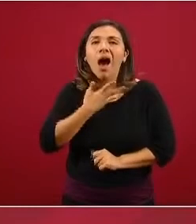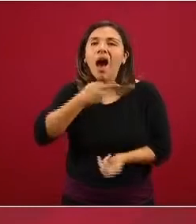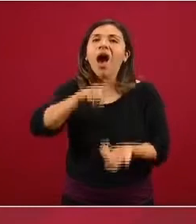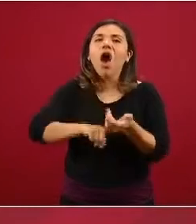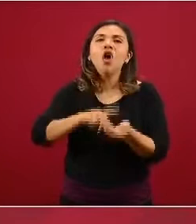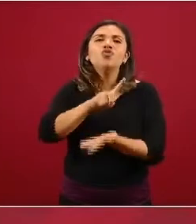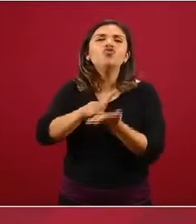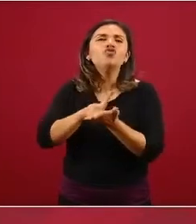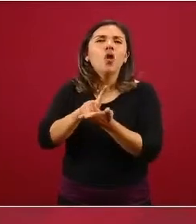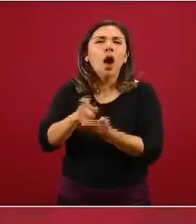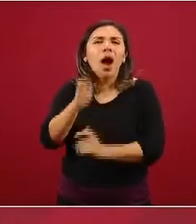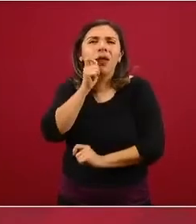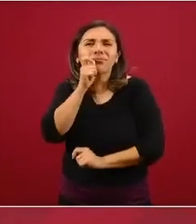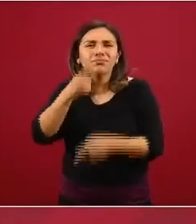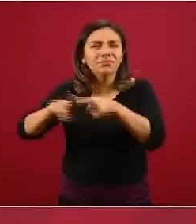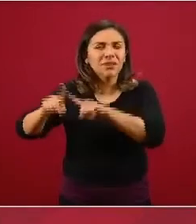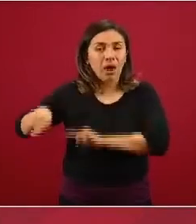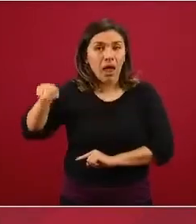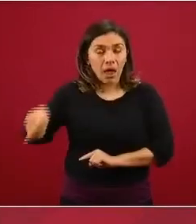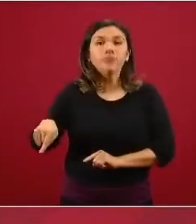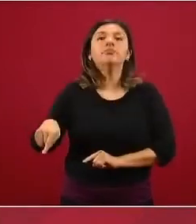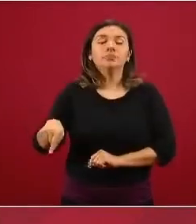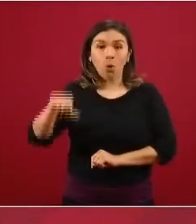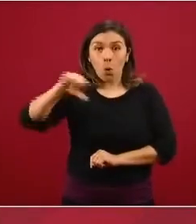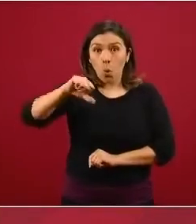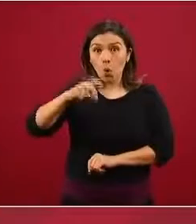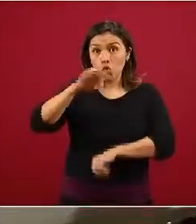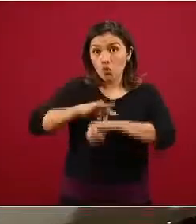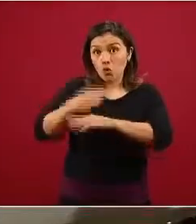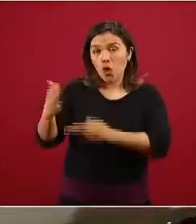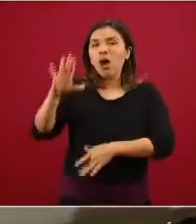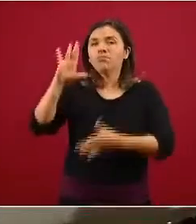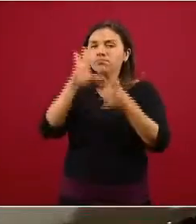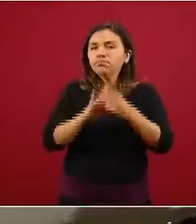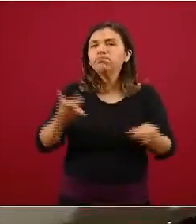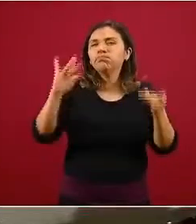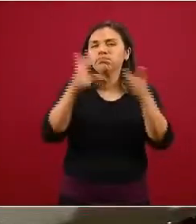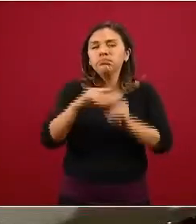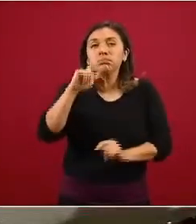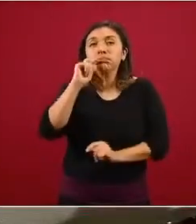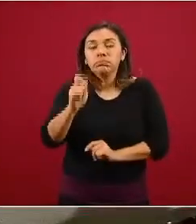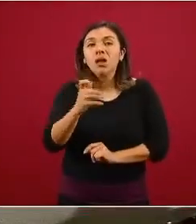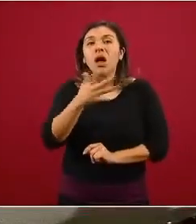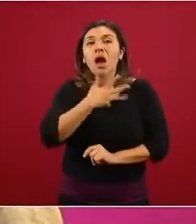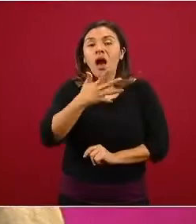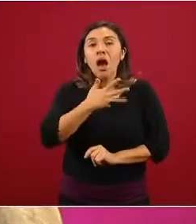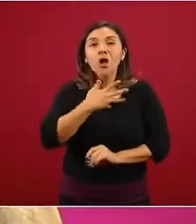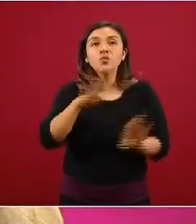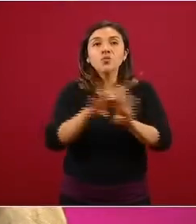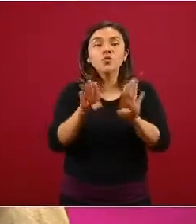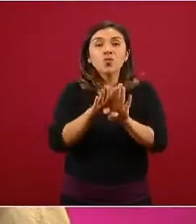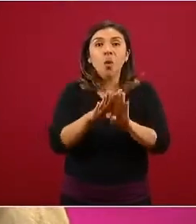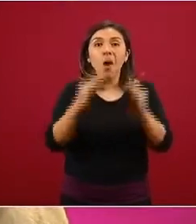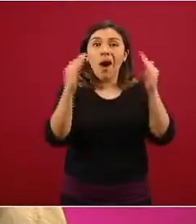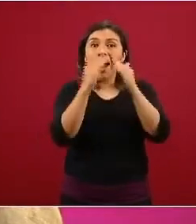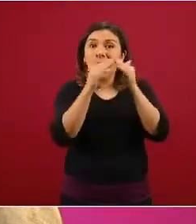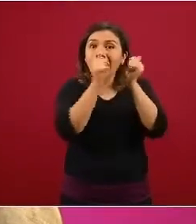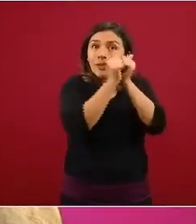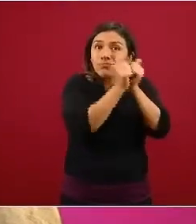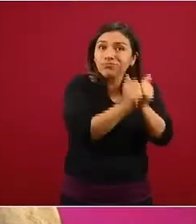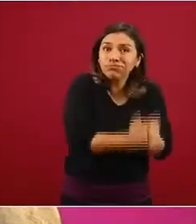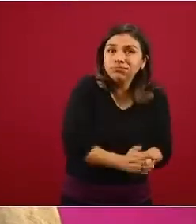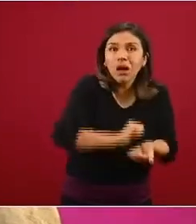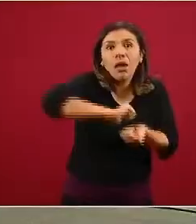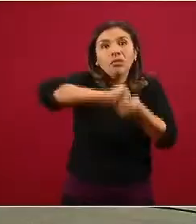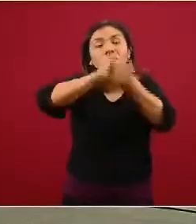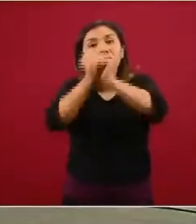adicciones. Y hoy el doctor Sabiki nos va a hablar específicamente de los retos que implica el proceso de confinamiento, las consecuencias